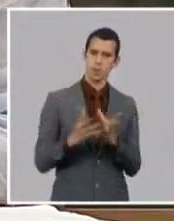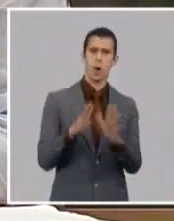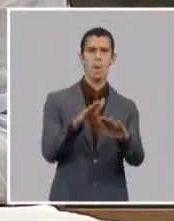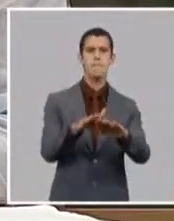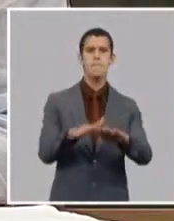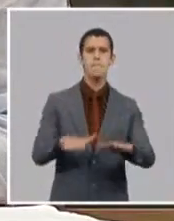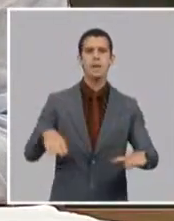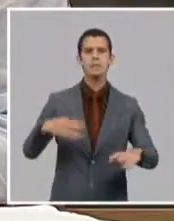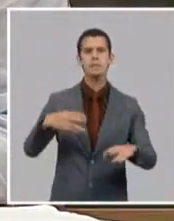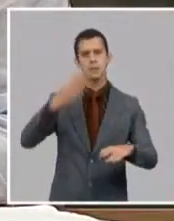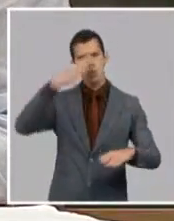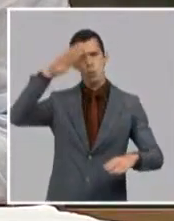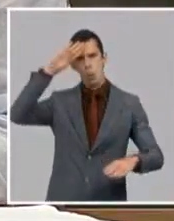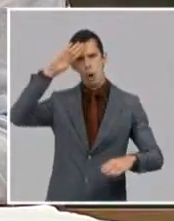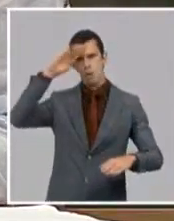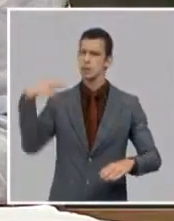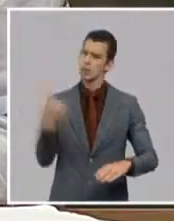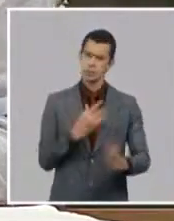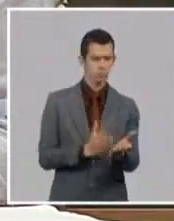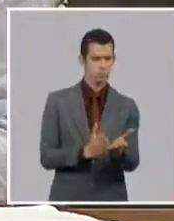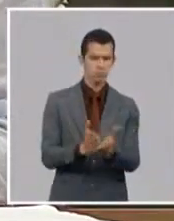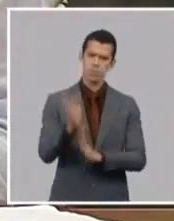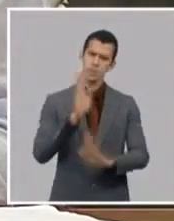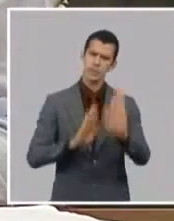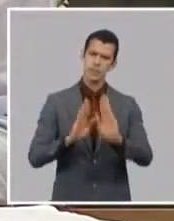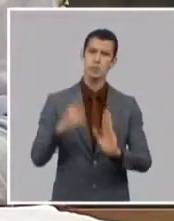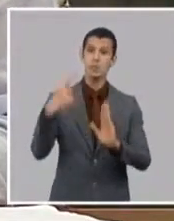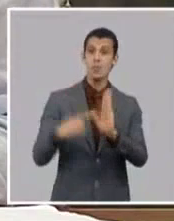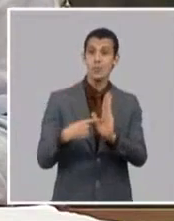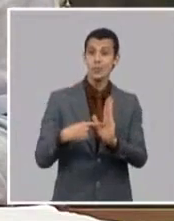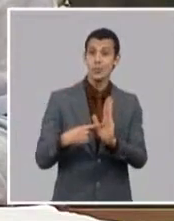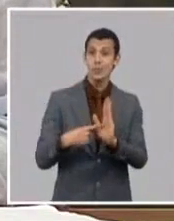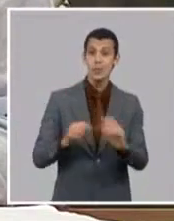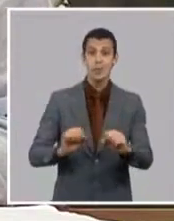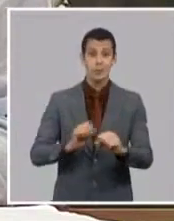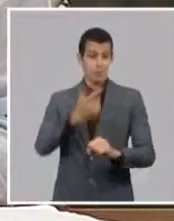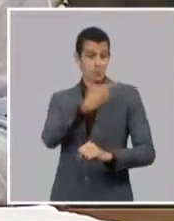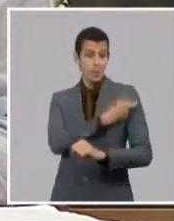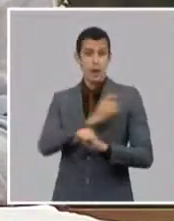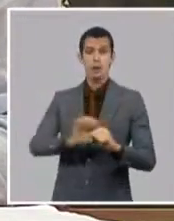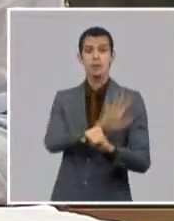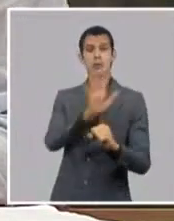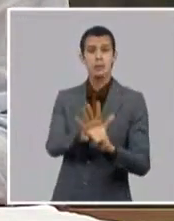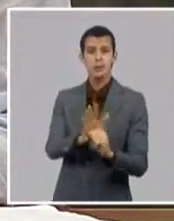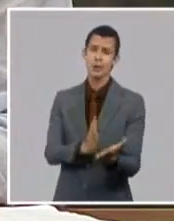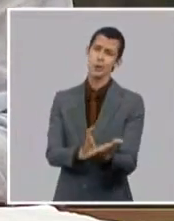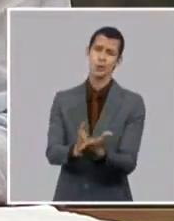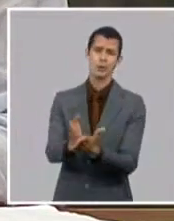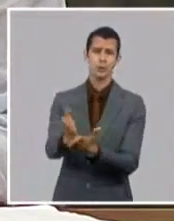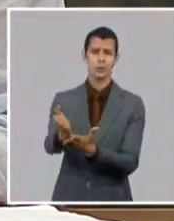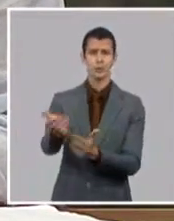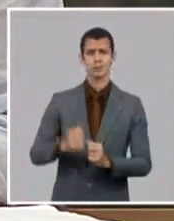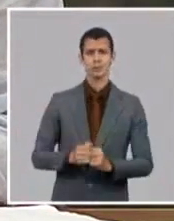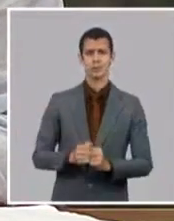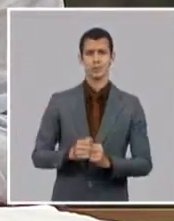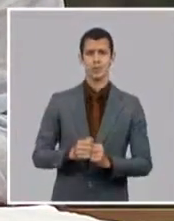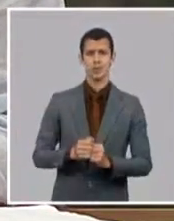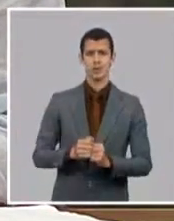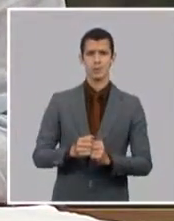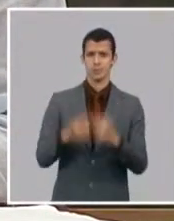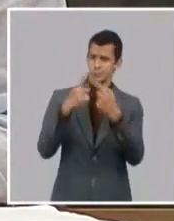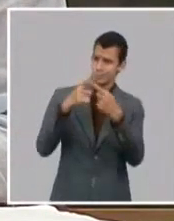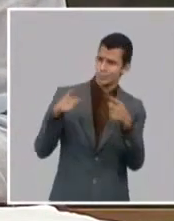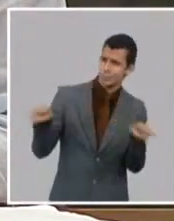va a defender siempre. Y además de eso, estamos vacunando. Y el lunes abrieron todos los centros de vacunación en todas las provincias